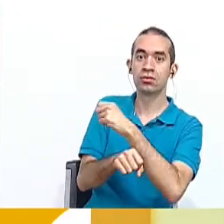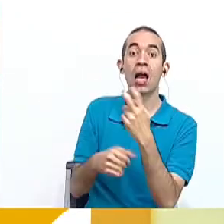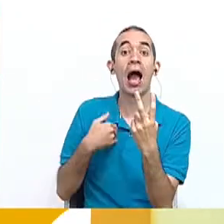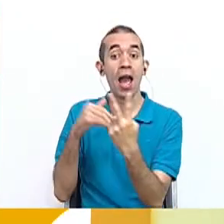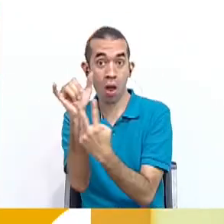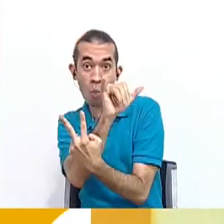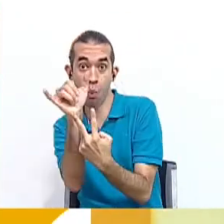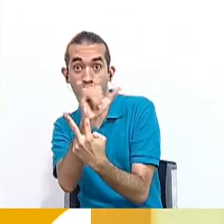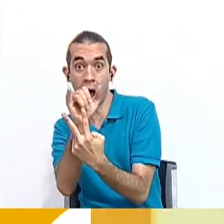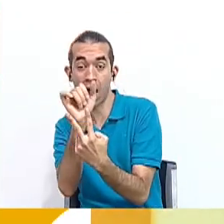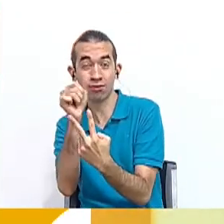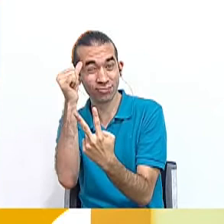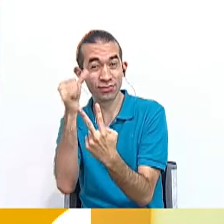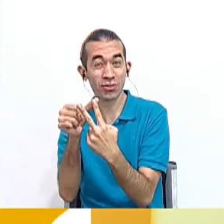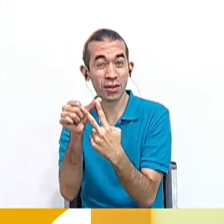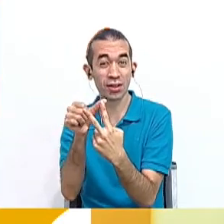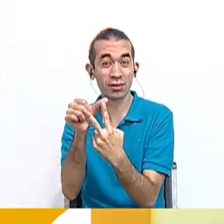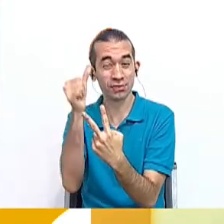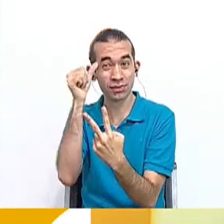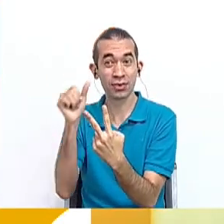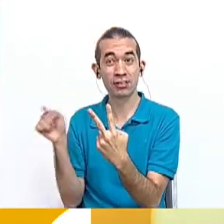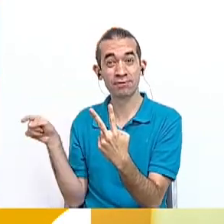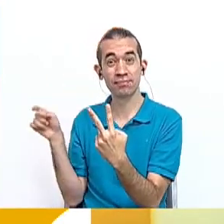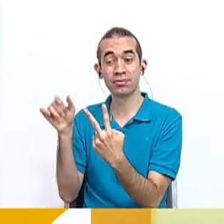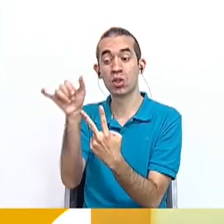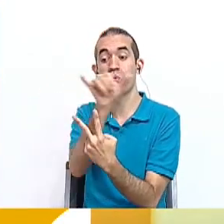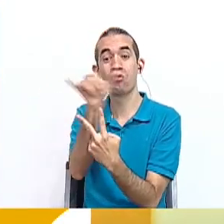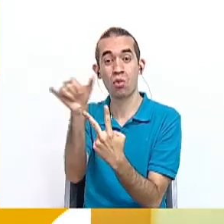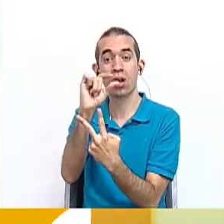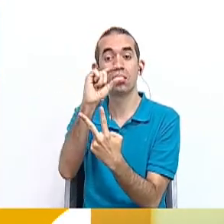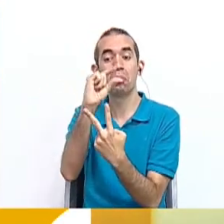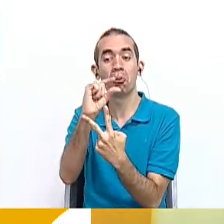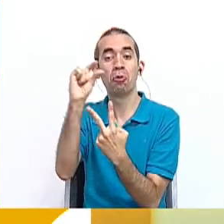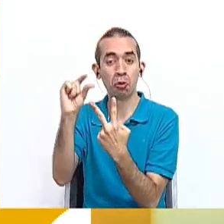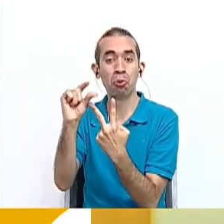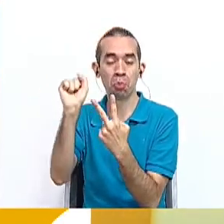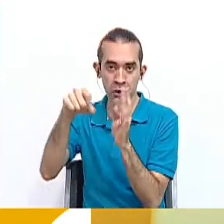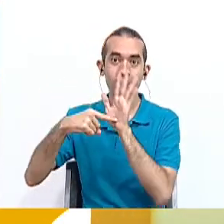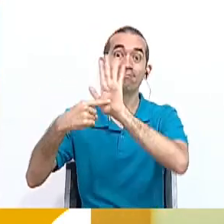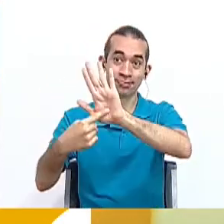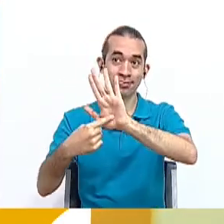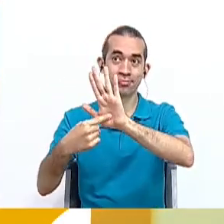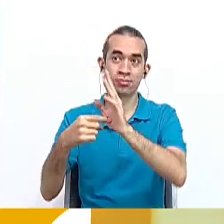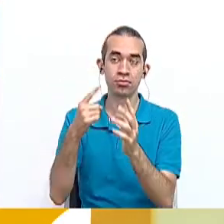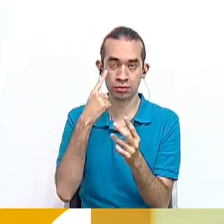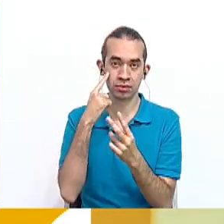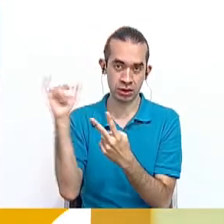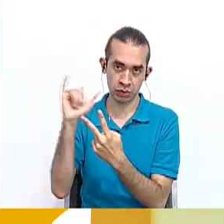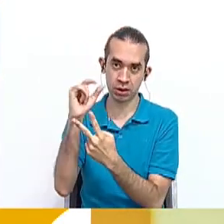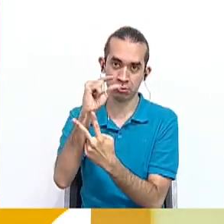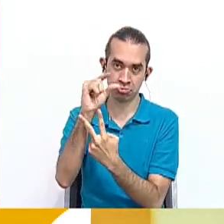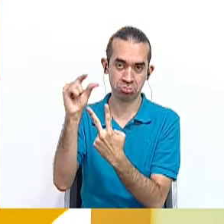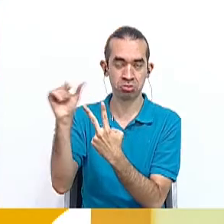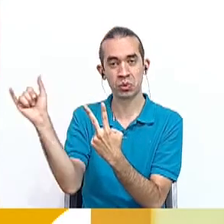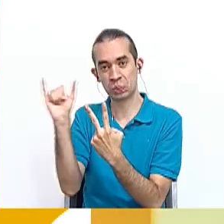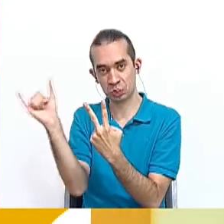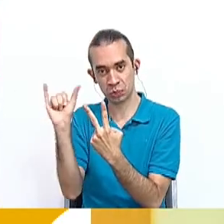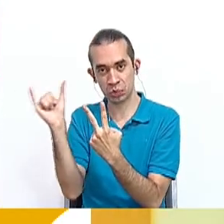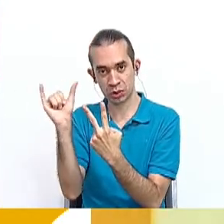¿Cómo dijimos que era la homocigota? Dos iguales. Entonces yo les podría decir que esto es